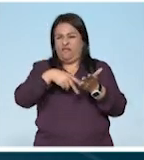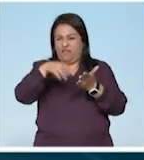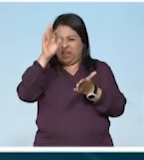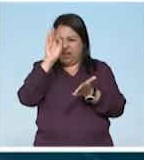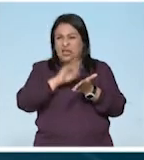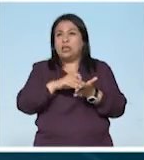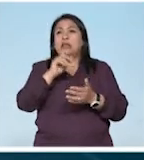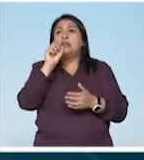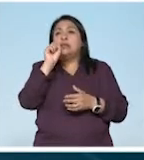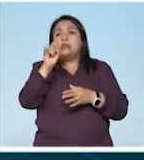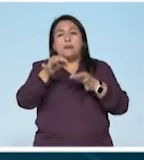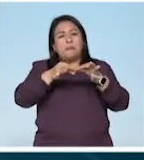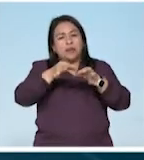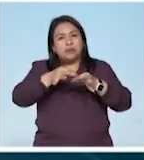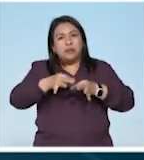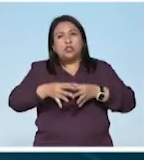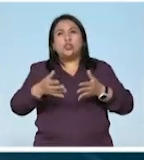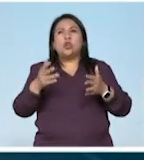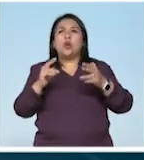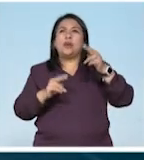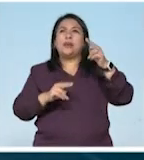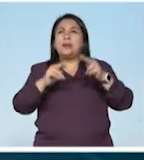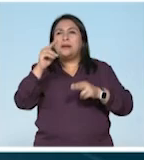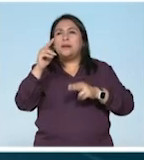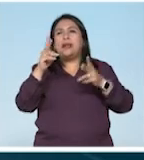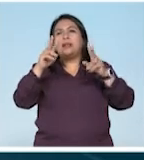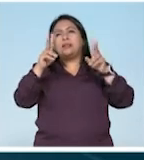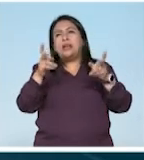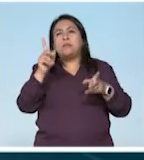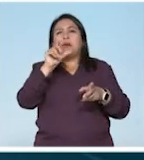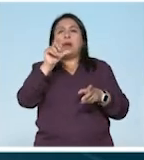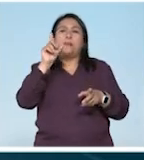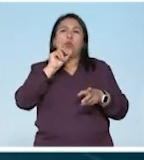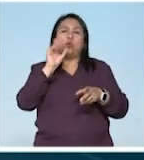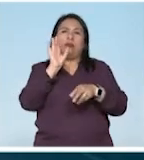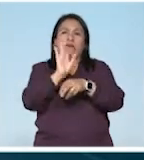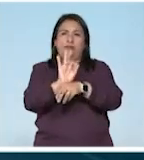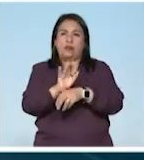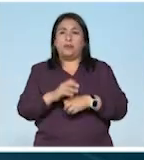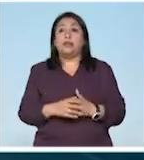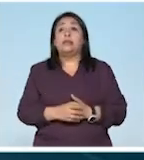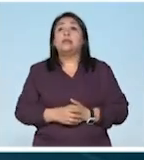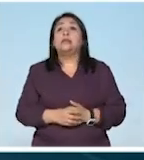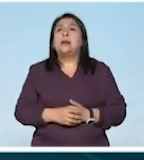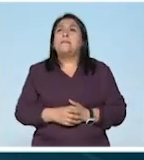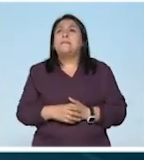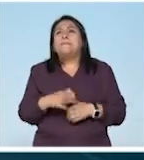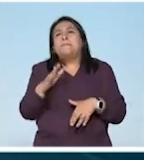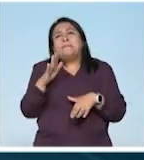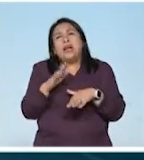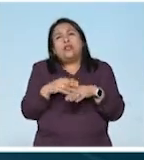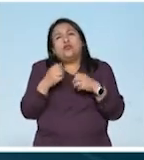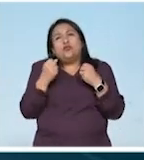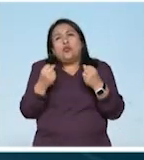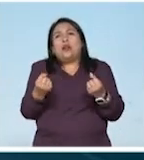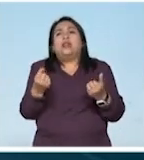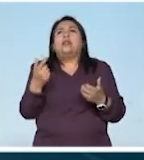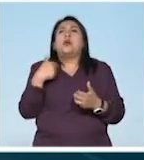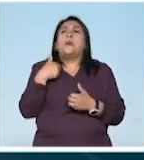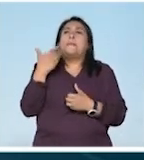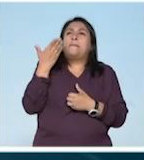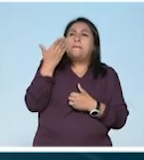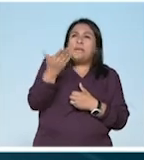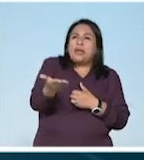valentía, precisión y alto nivel temas feministas. Lo máximo a lo que se llega es a pedir